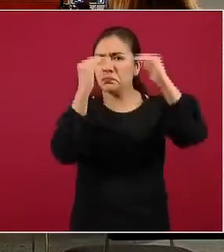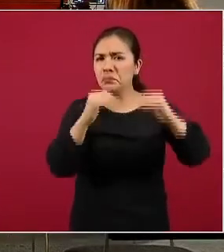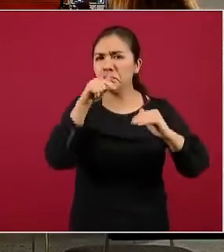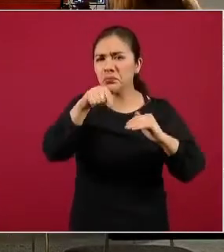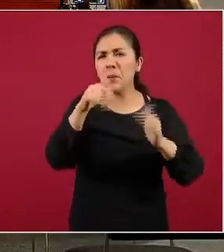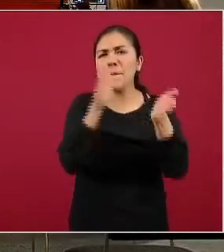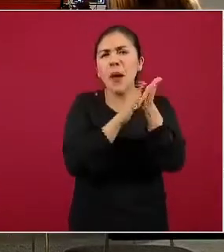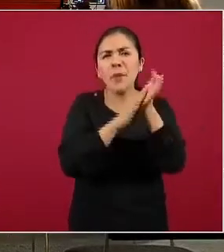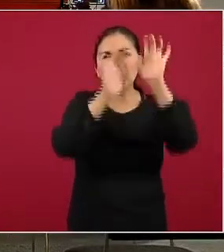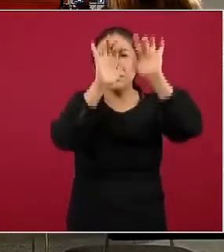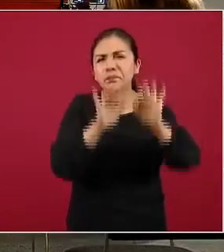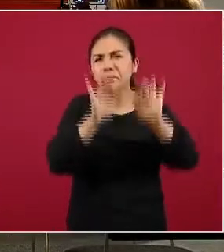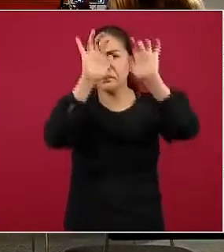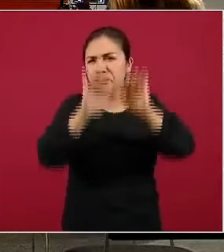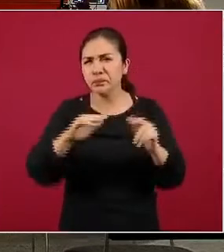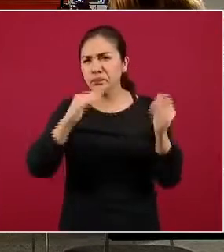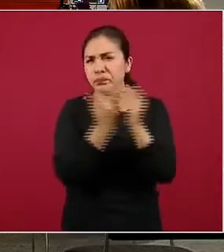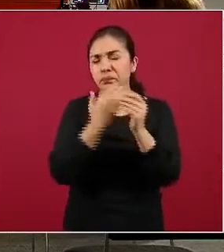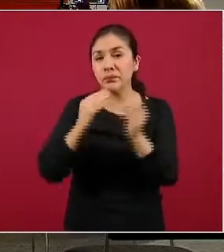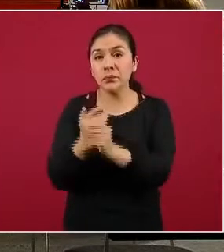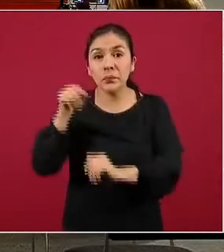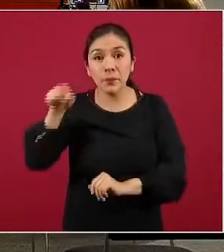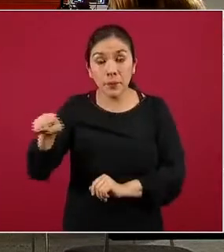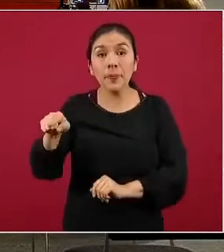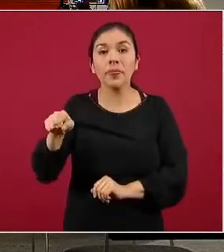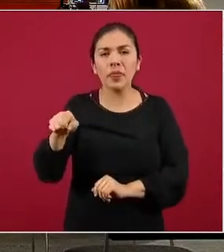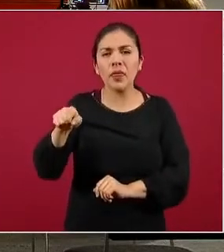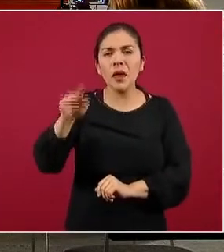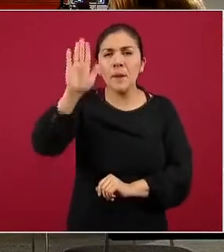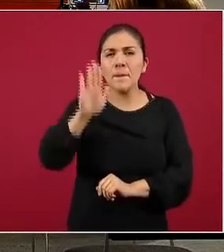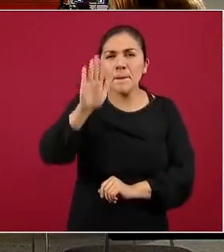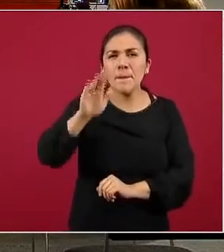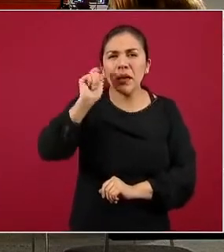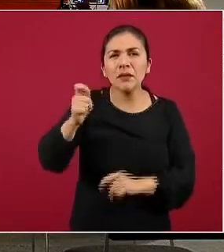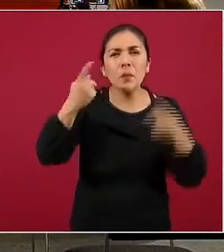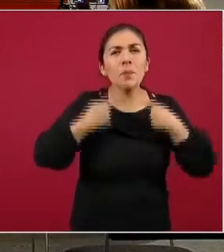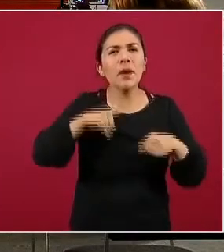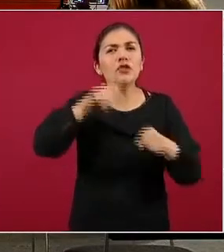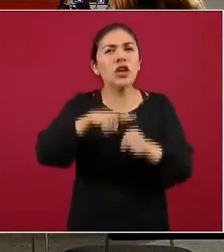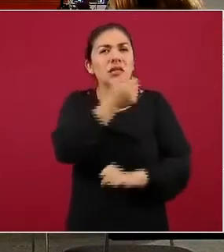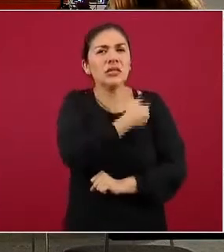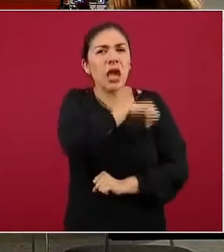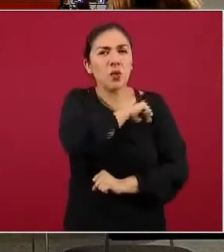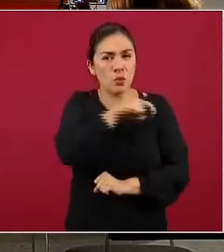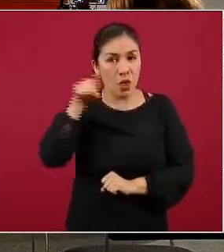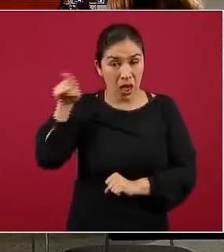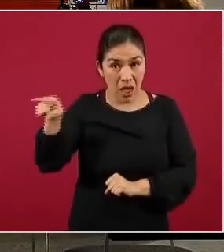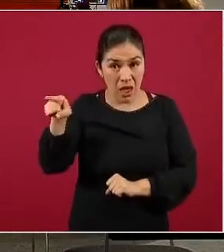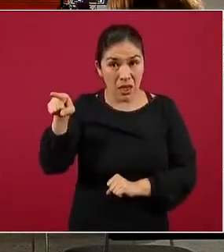de documentos, me parece que es en el de personal de salud.